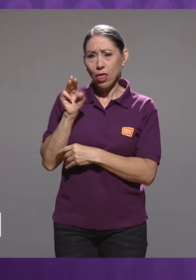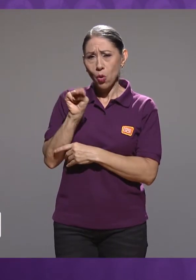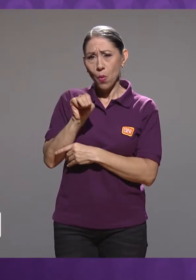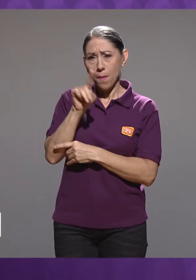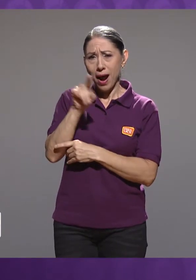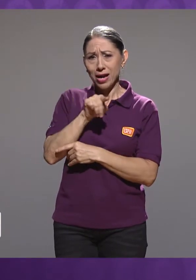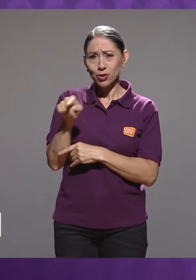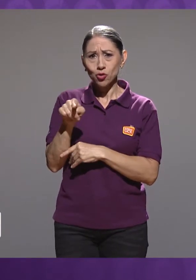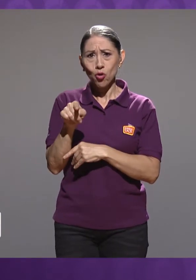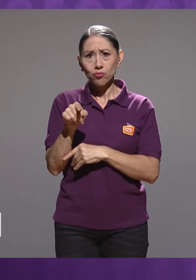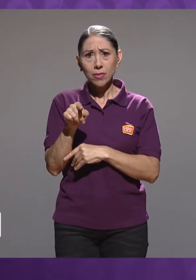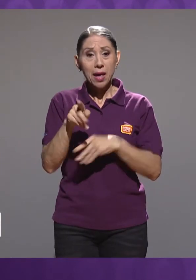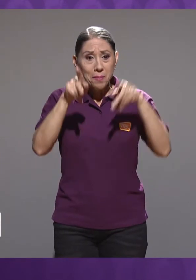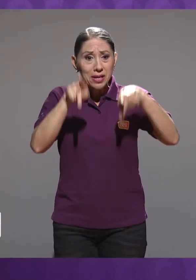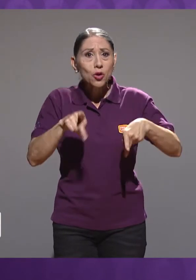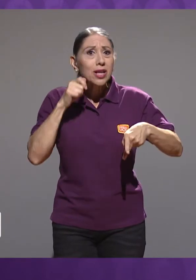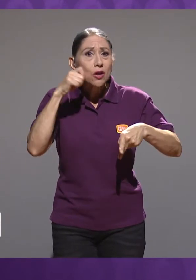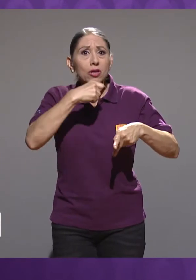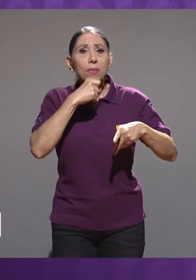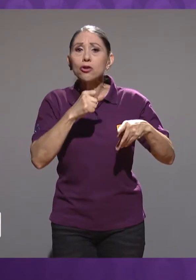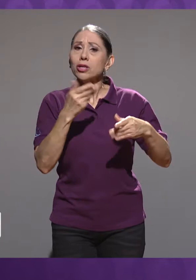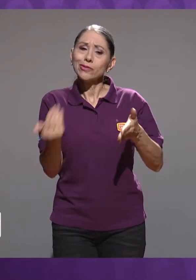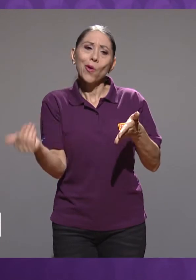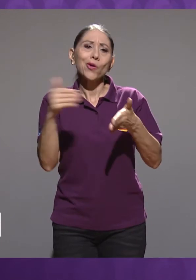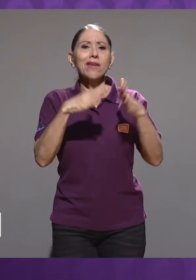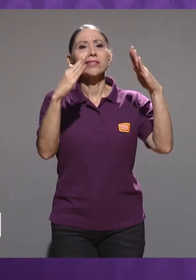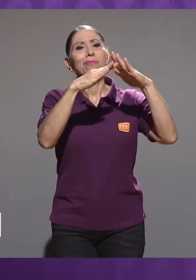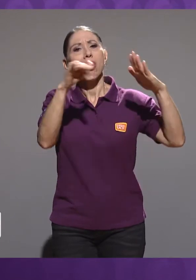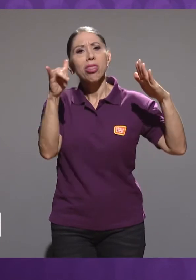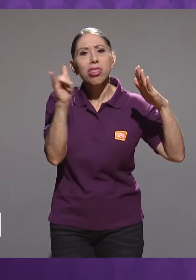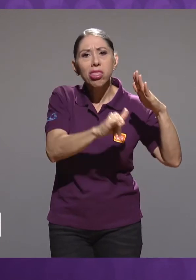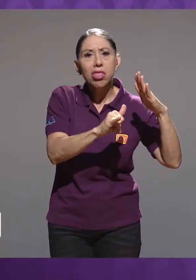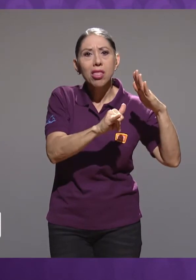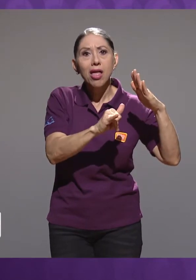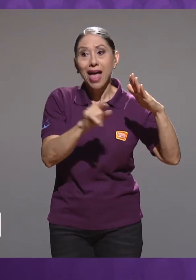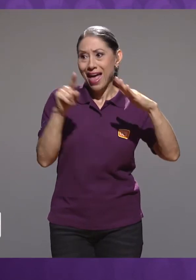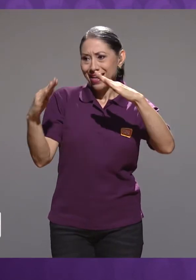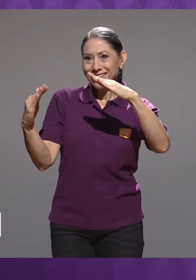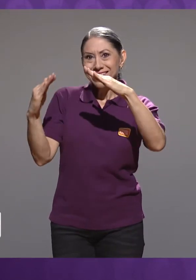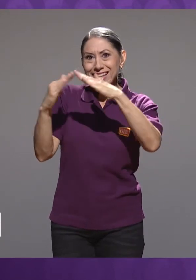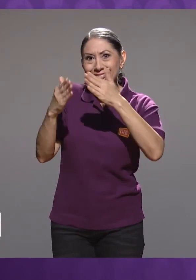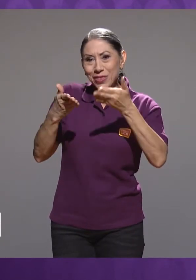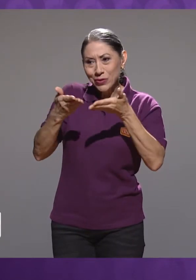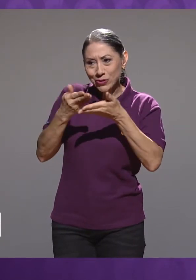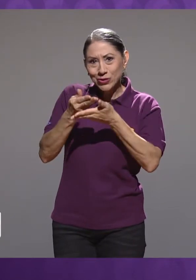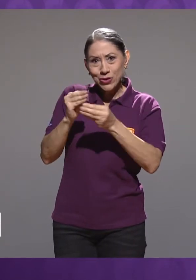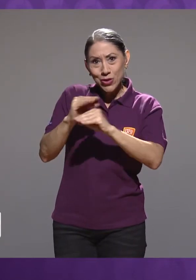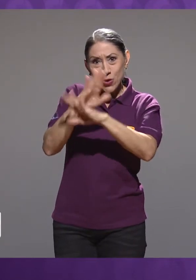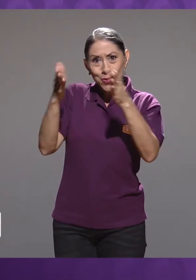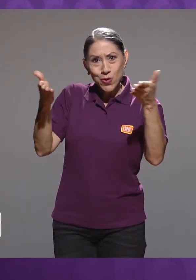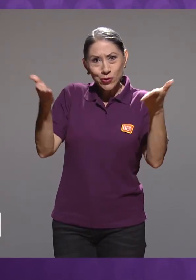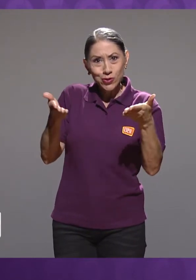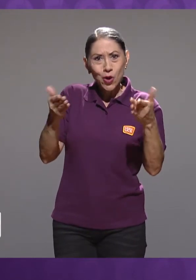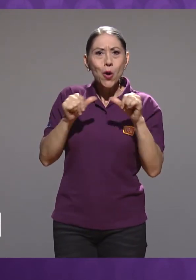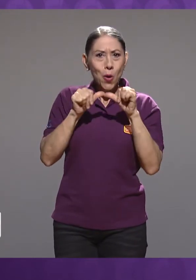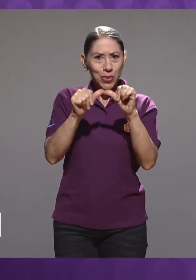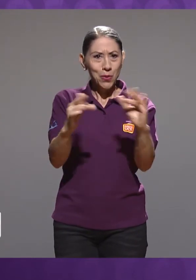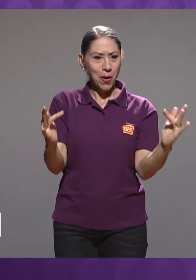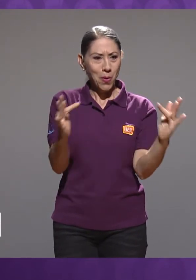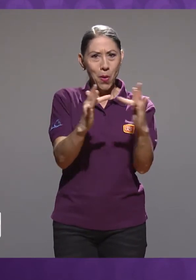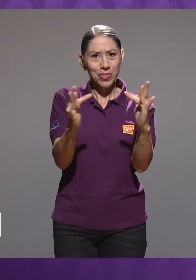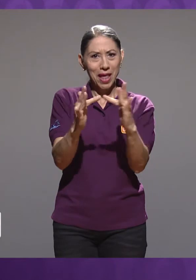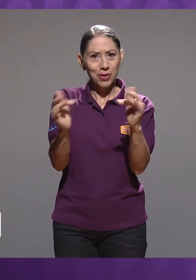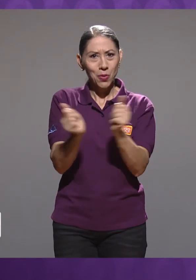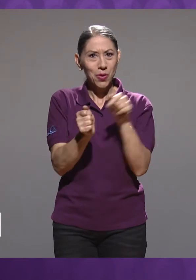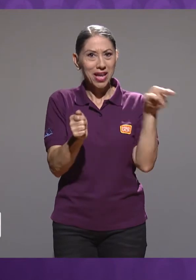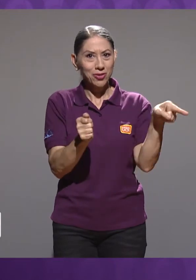al confinamiento a las personas adultas mayores, los centros diurnos han mantenido el contacto con las personas usuarias. Su labor